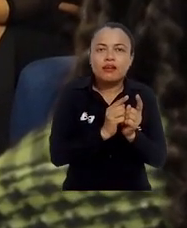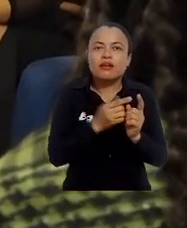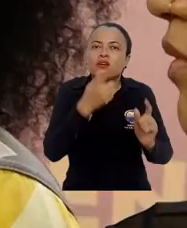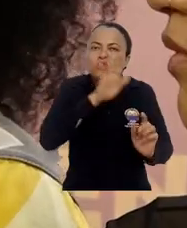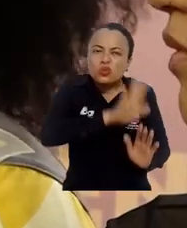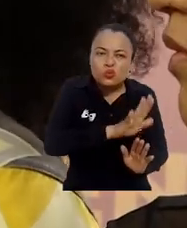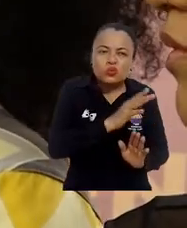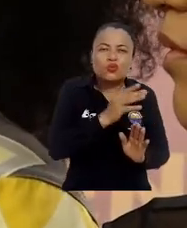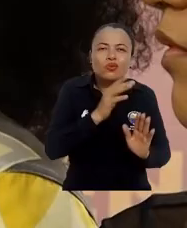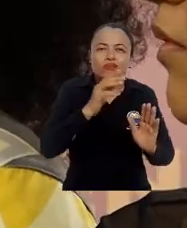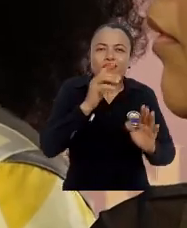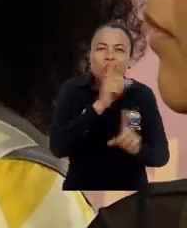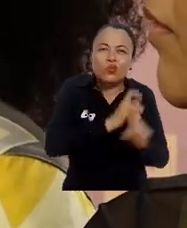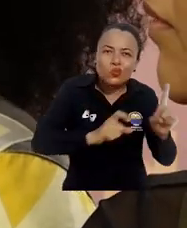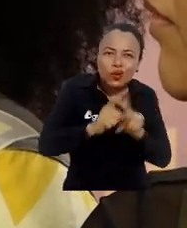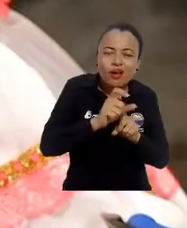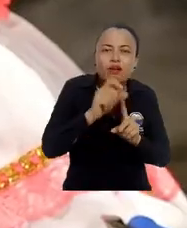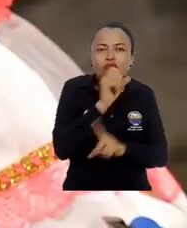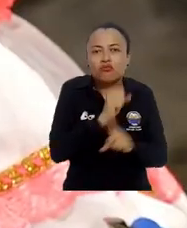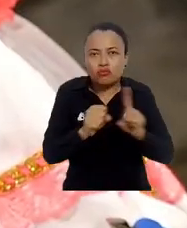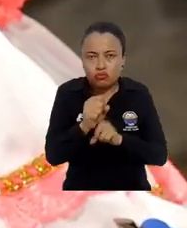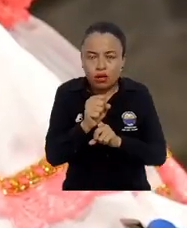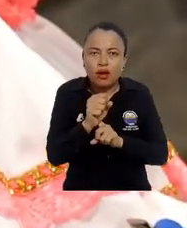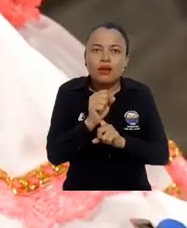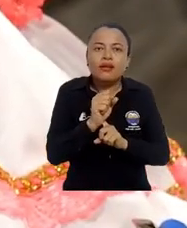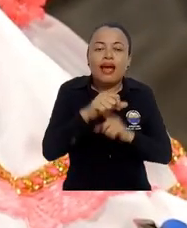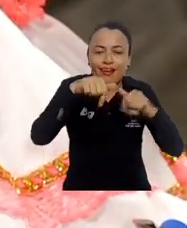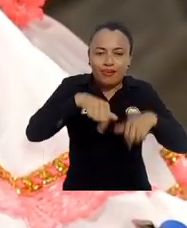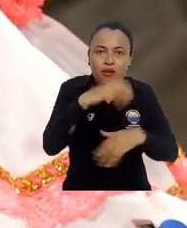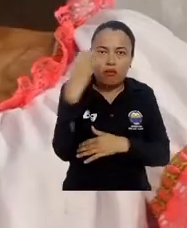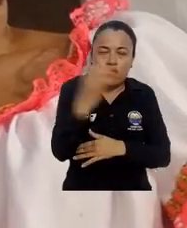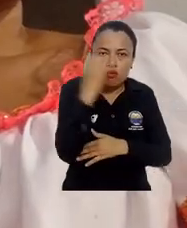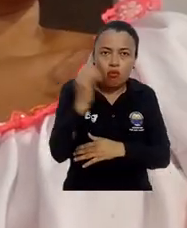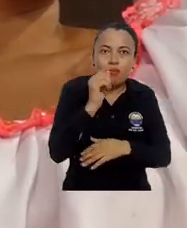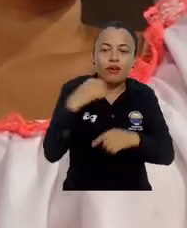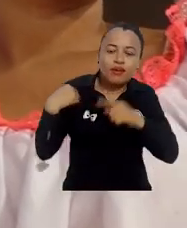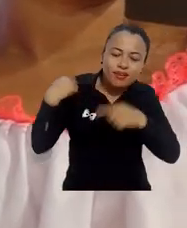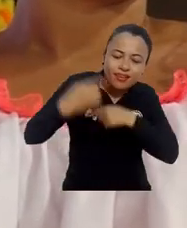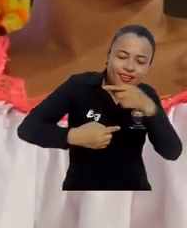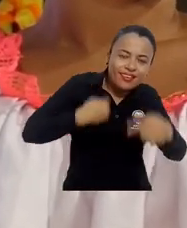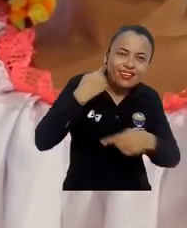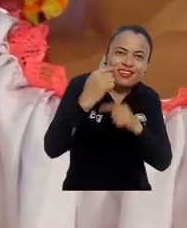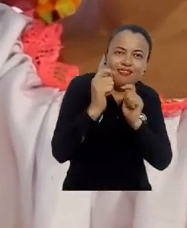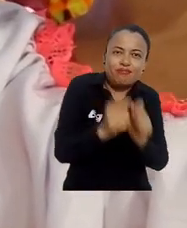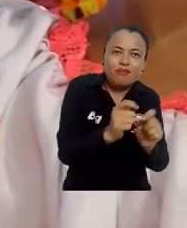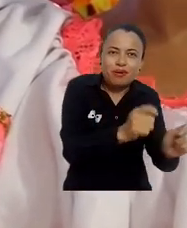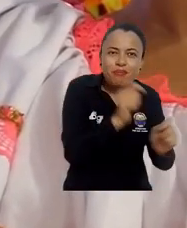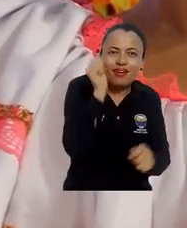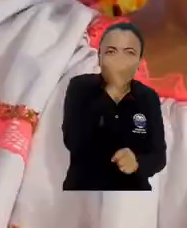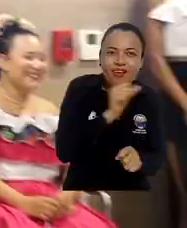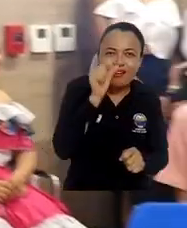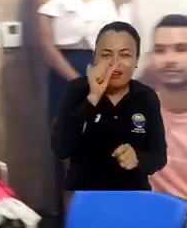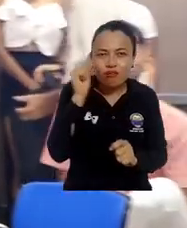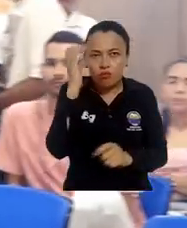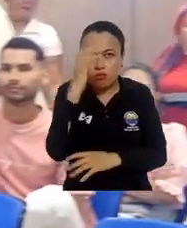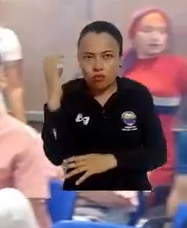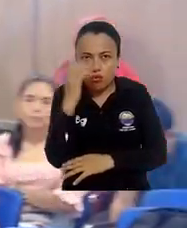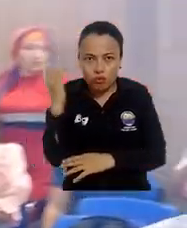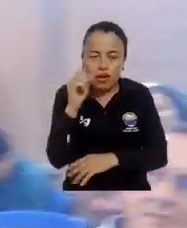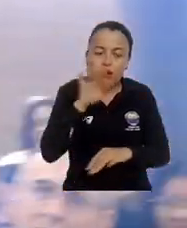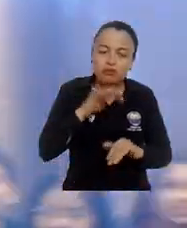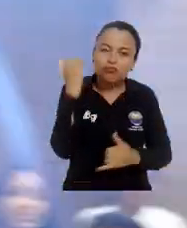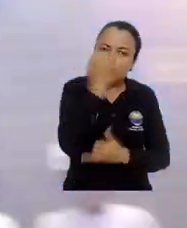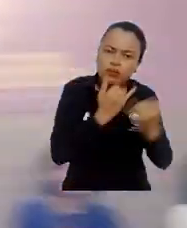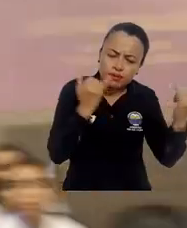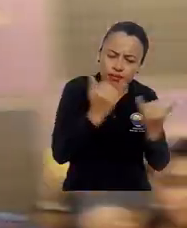buscó profundizar en las contribuciones culturales y sociales al país de los descendientes afro, destacando la importancia de su herencia y su